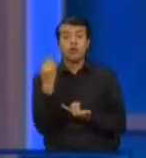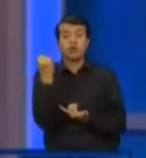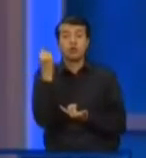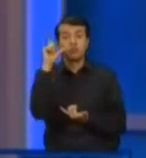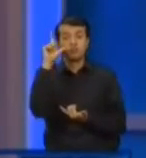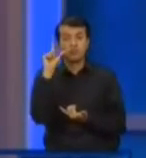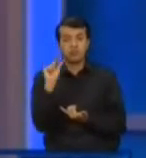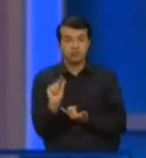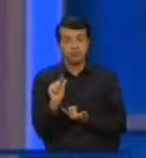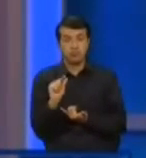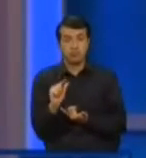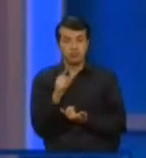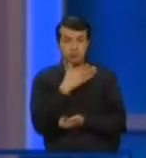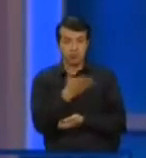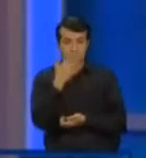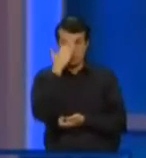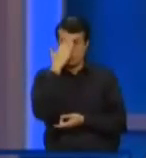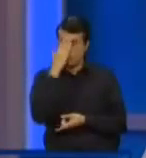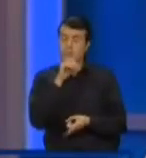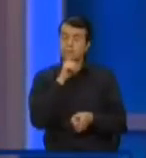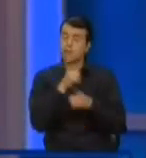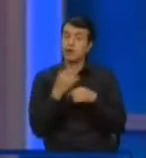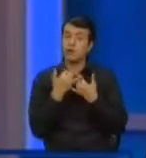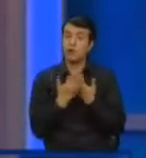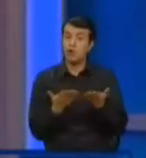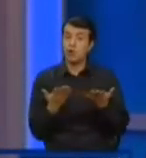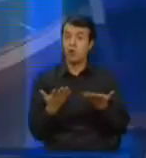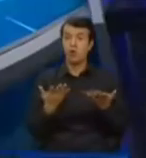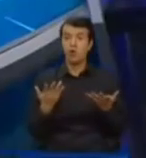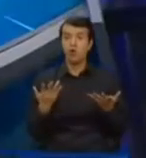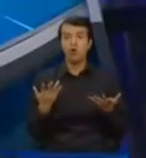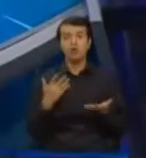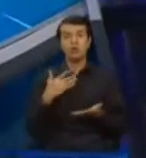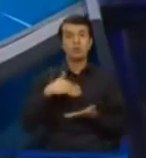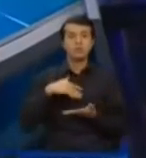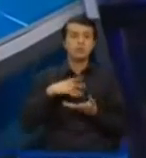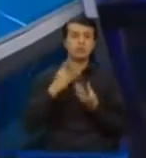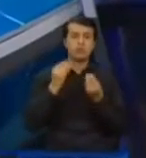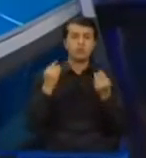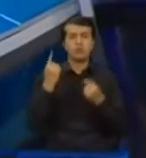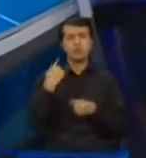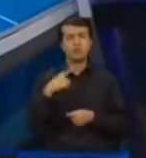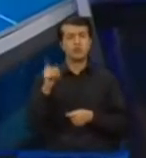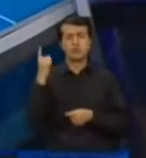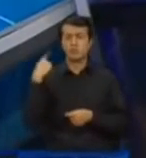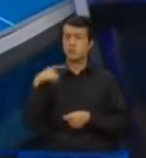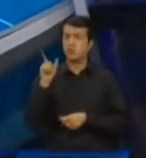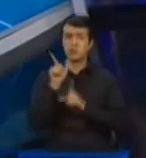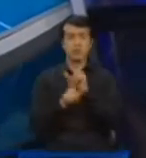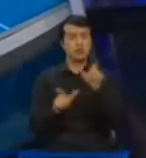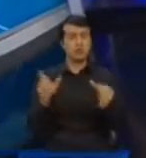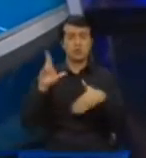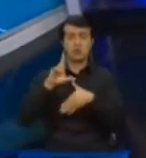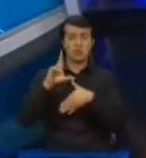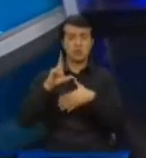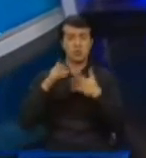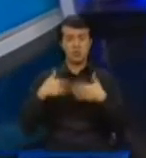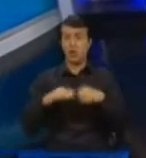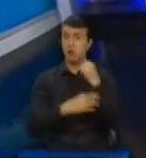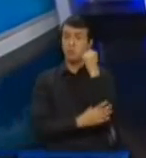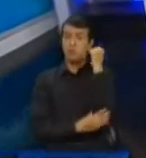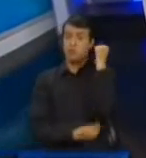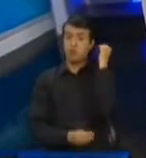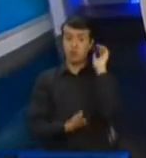población. Población que, como tú bien dices, se encuentra en estado de vulnerabilidad. Hay millones, decenas de millones de latinoamericanos que salieron de la